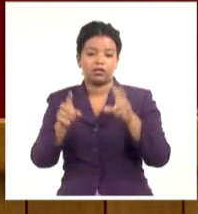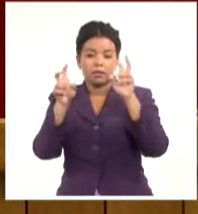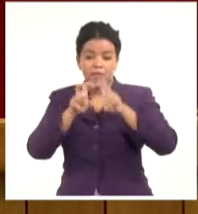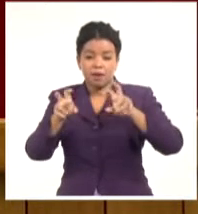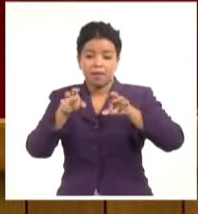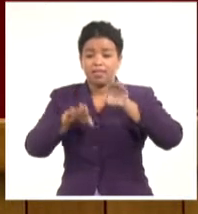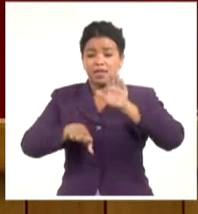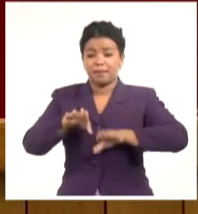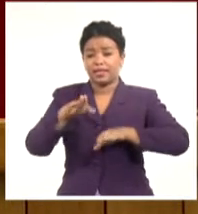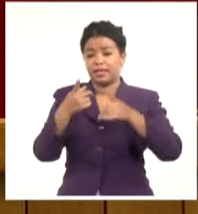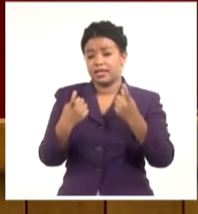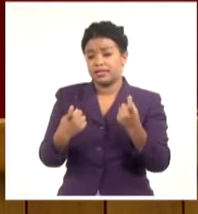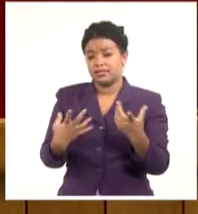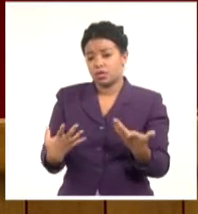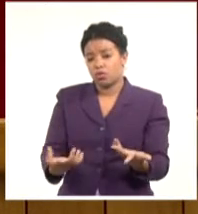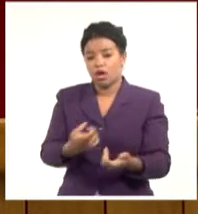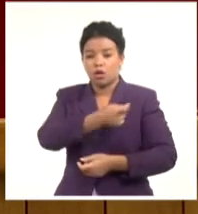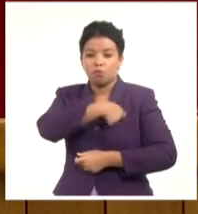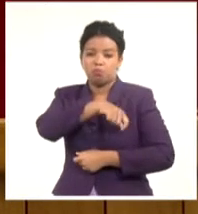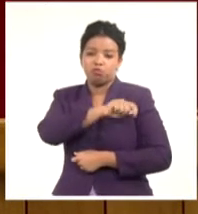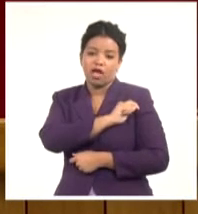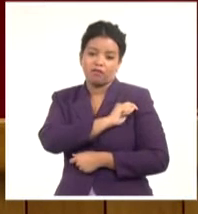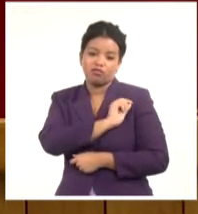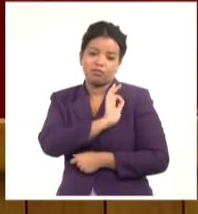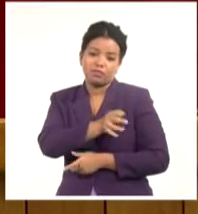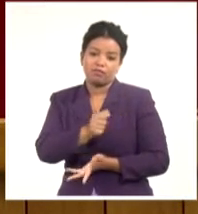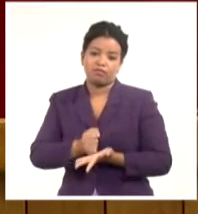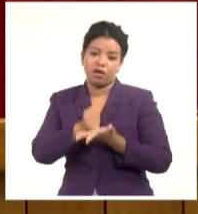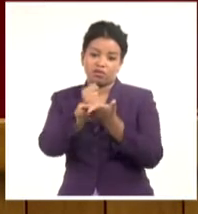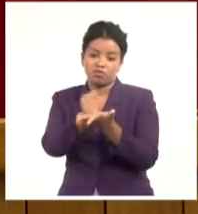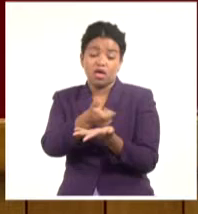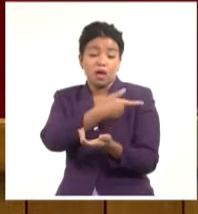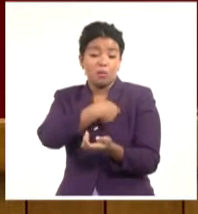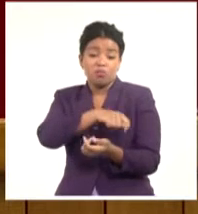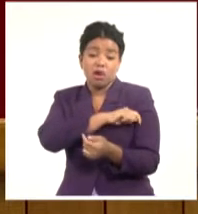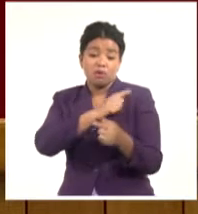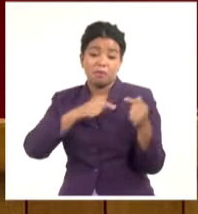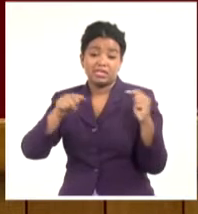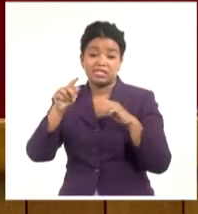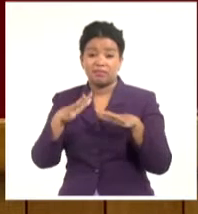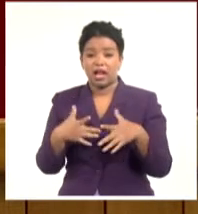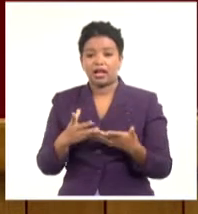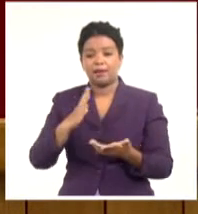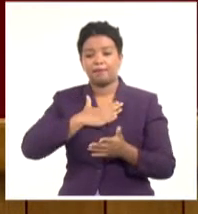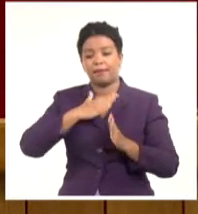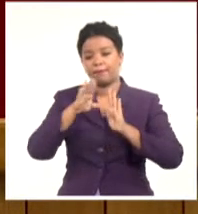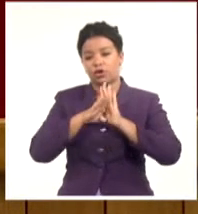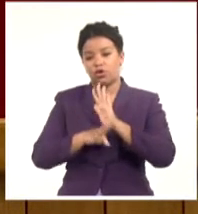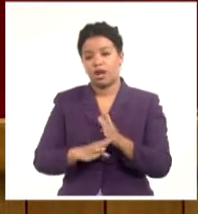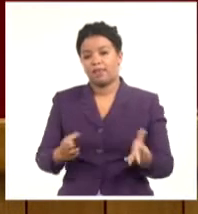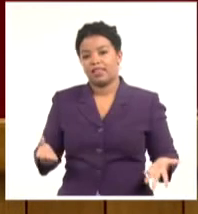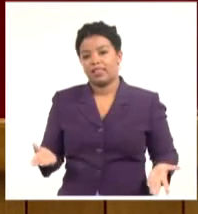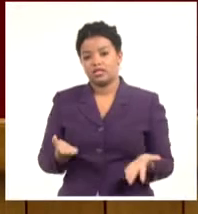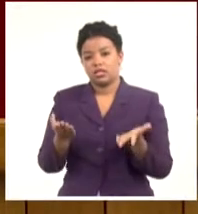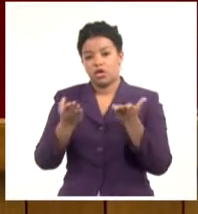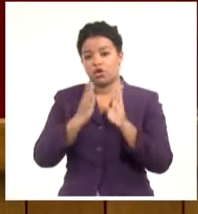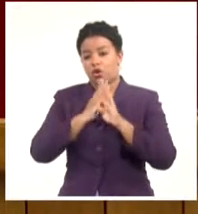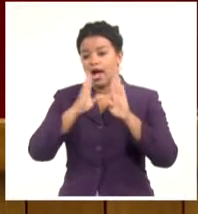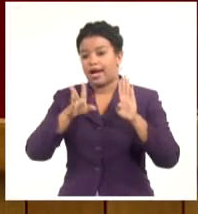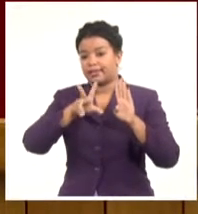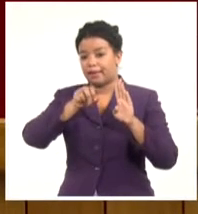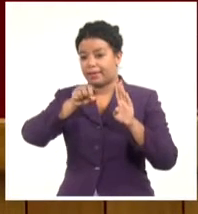necesidades e intereses del pueblo, que están contenidos esencialmente en nuestros programas de desarrollo hasta el